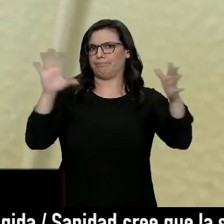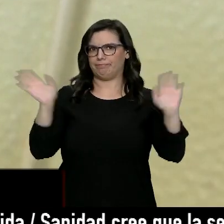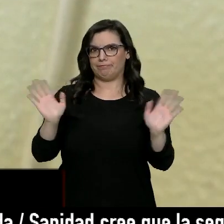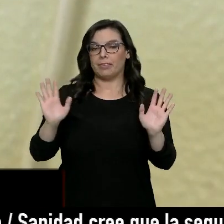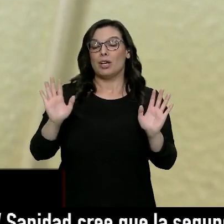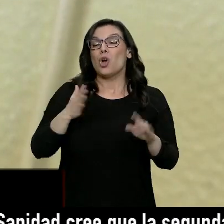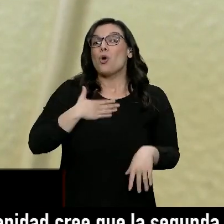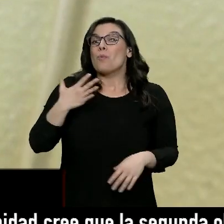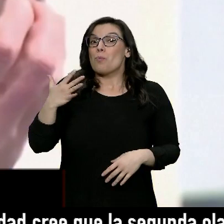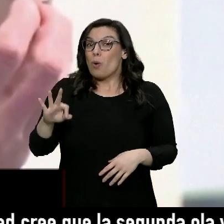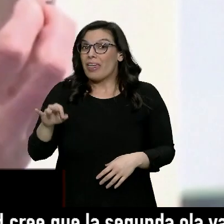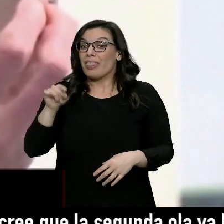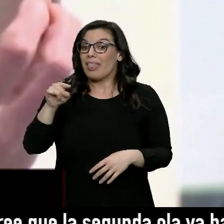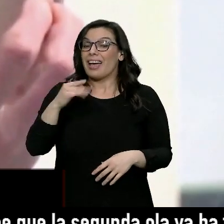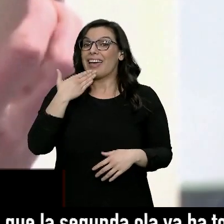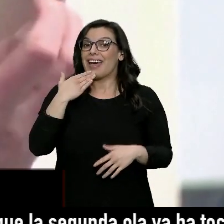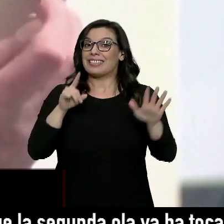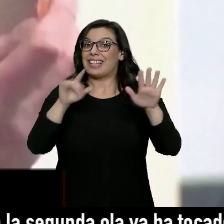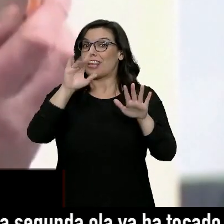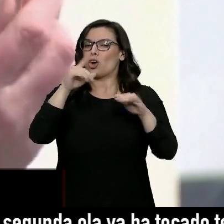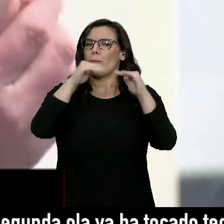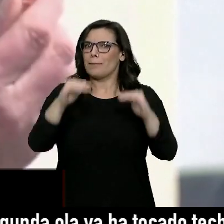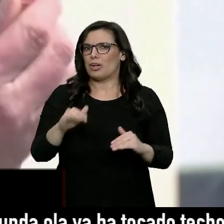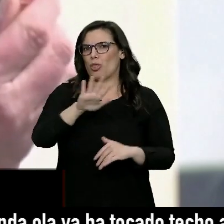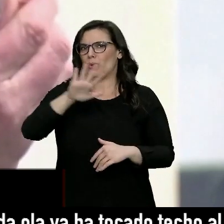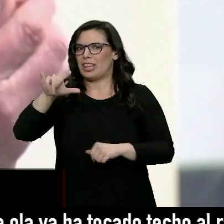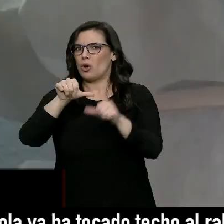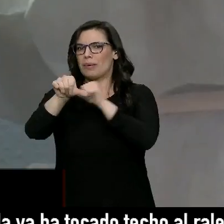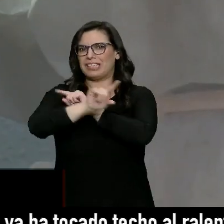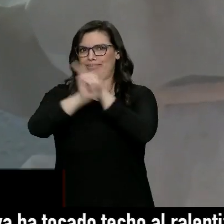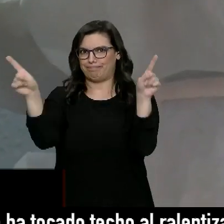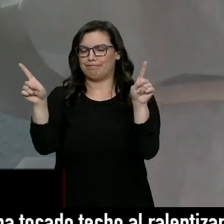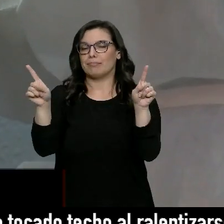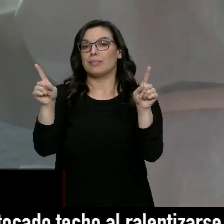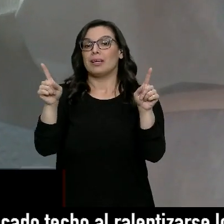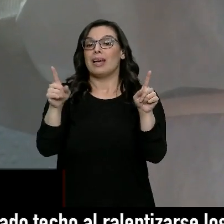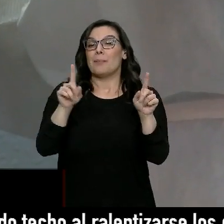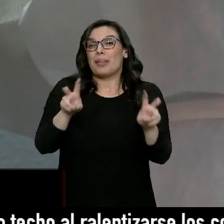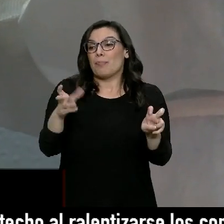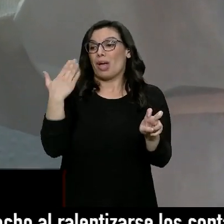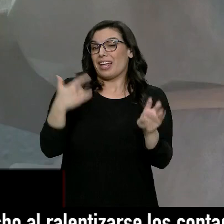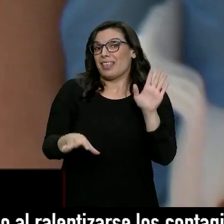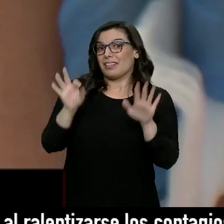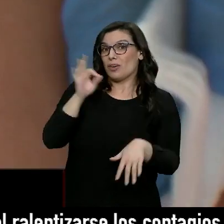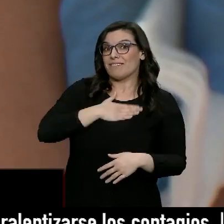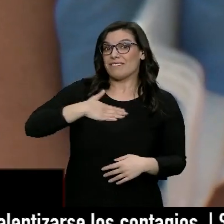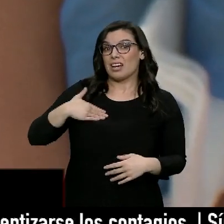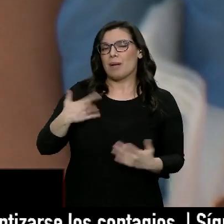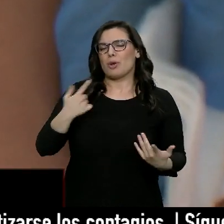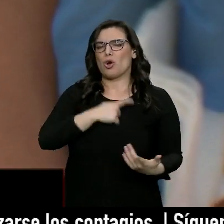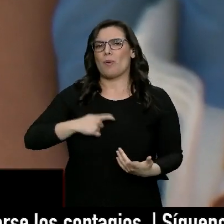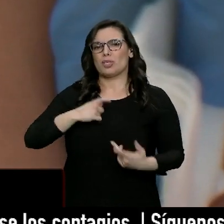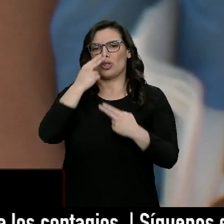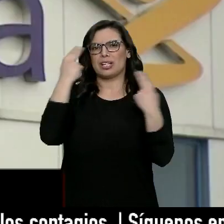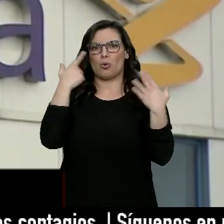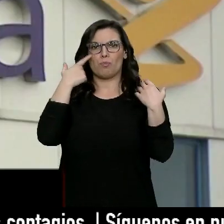incluso es posible que ese límite de edad se rebaje. La decisión final estaba prevista para ayer, pero la Comisión de Salud Pública la